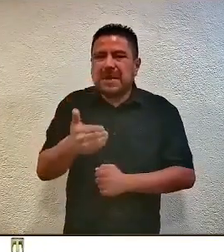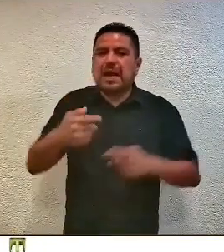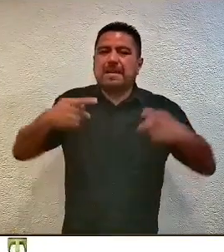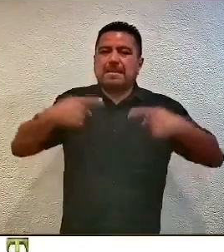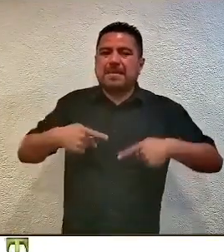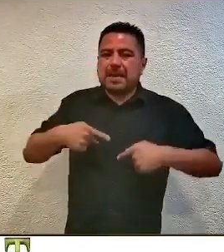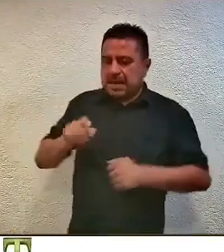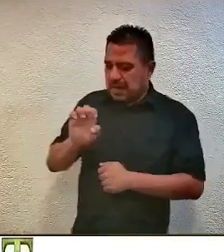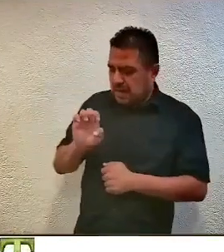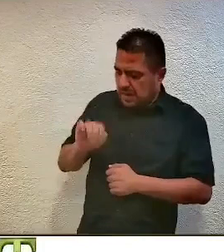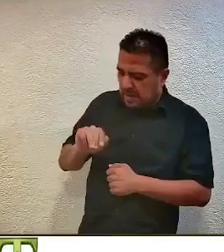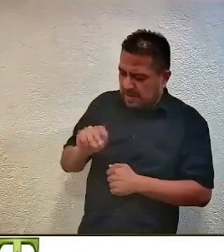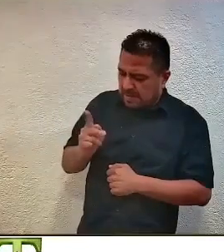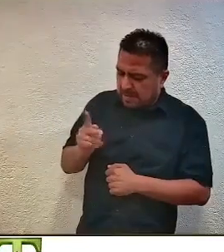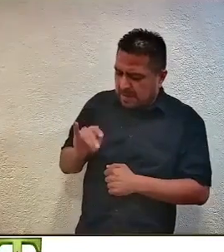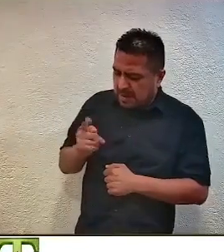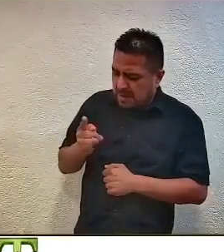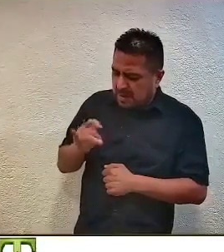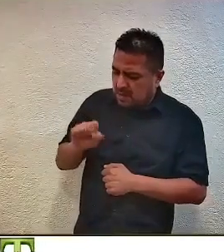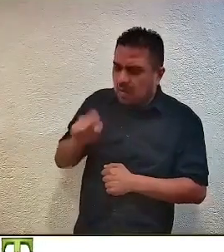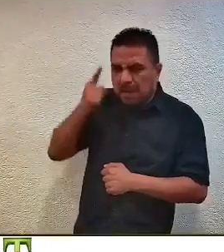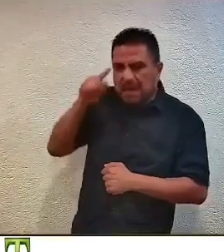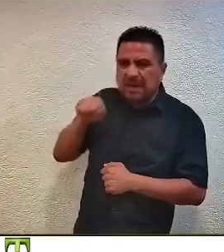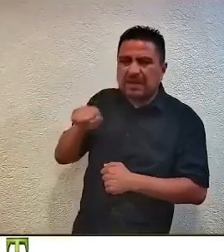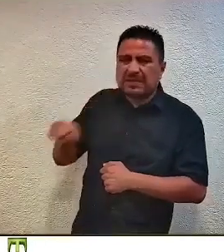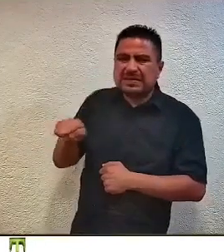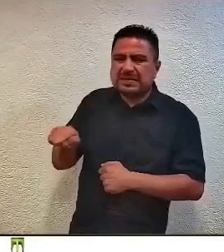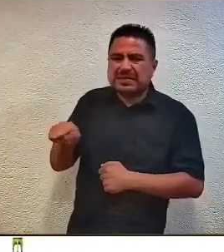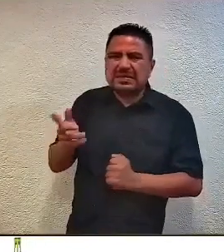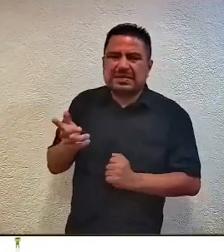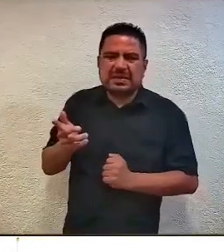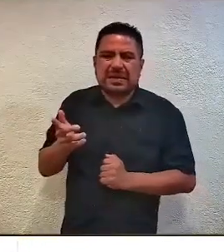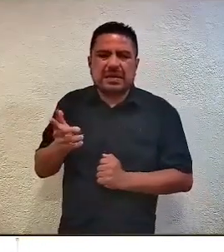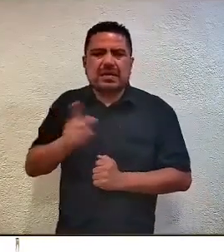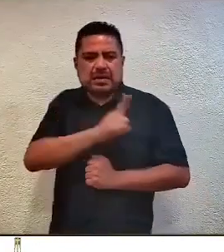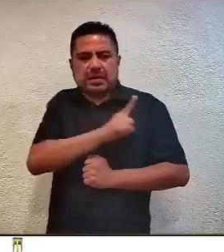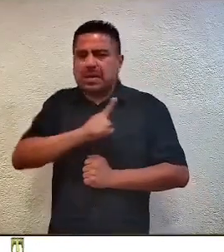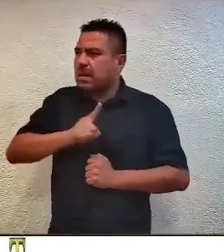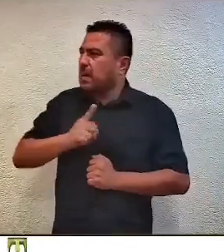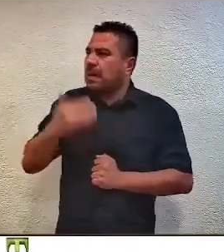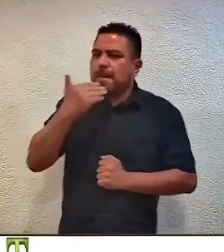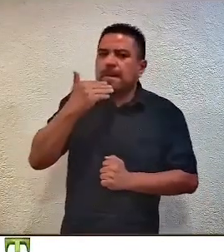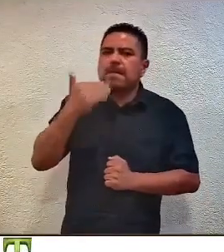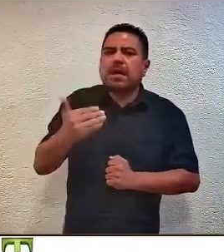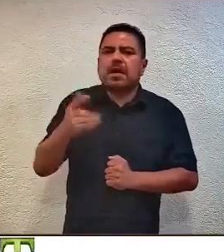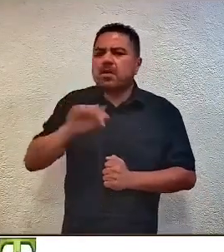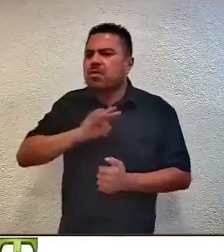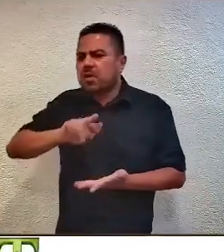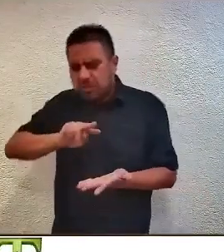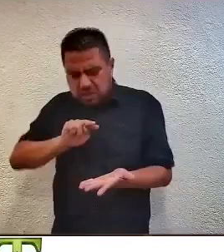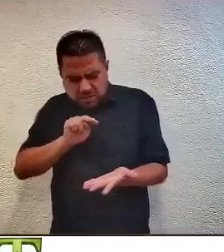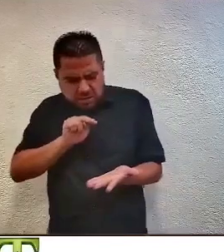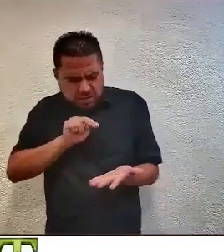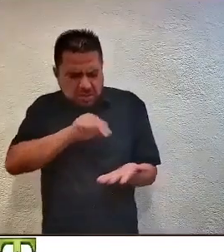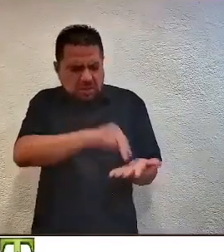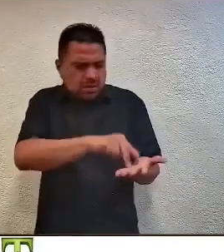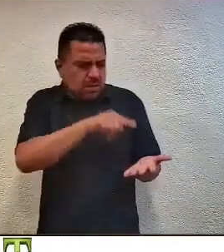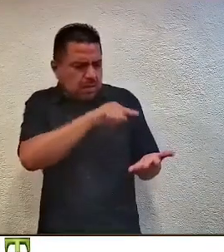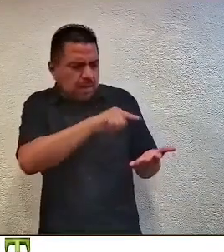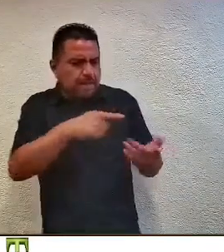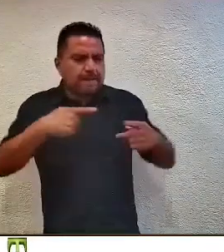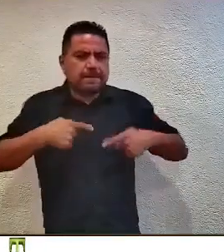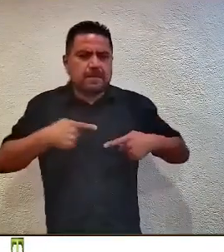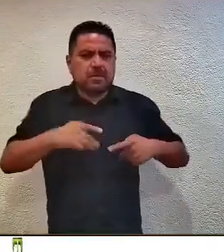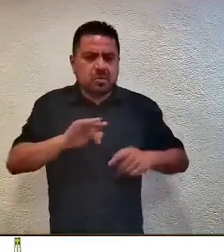ciudadano Elpidio Olivera Viterbo para que éste estuviera en condiciones de acudir como tercero interesado,